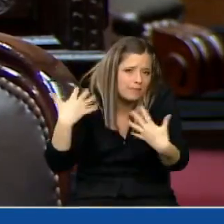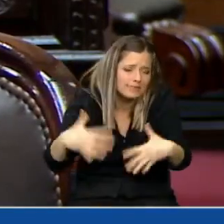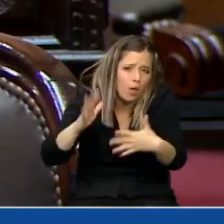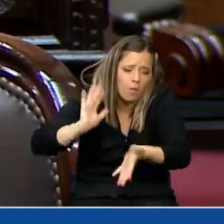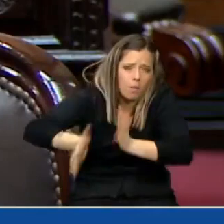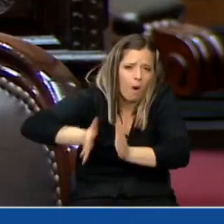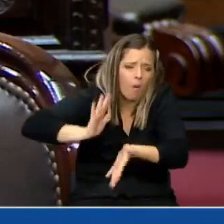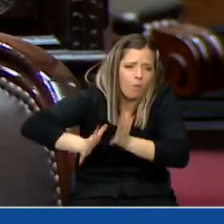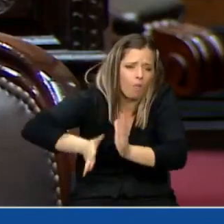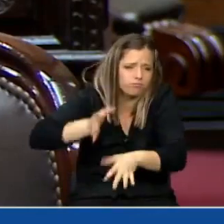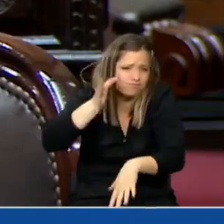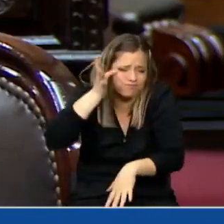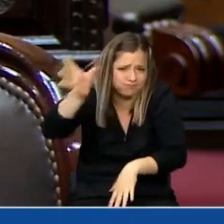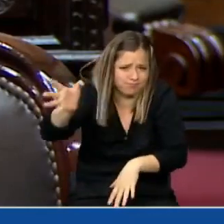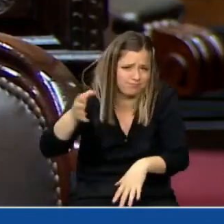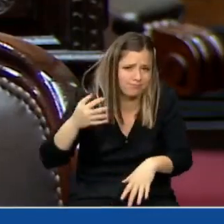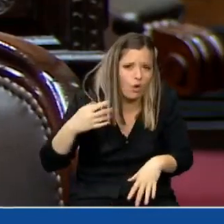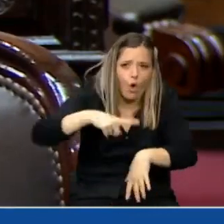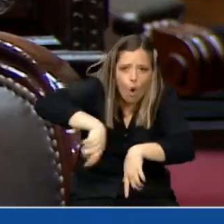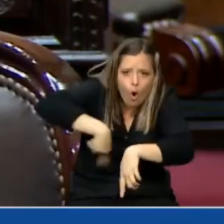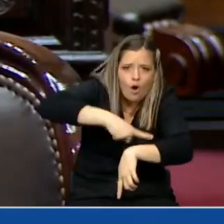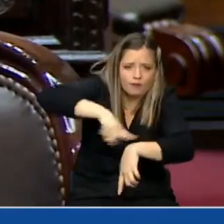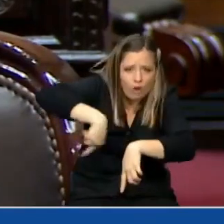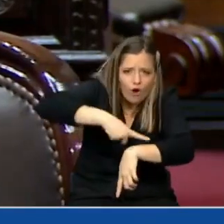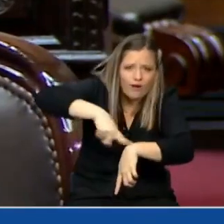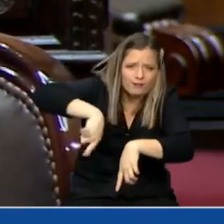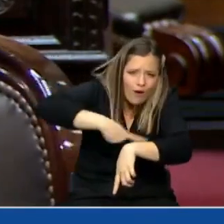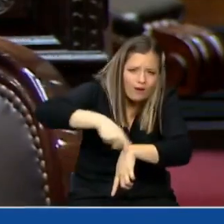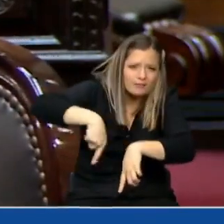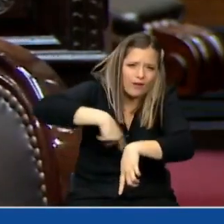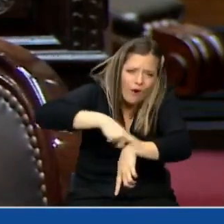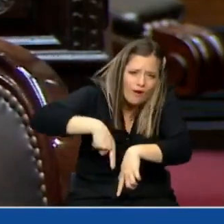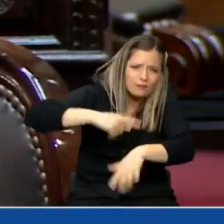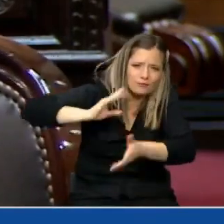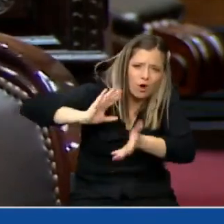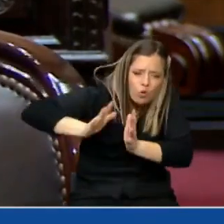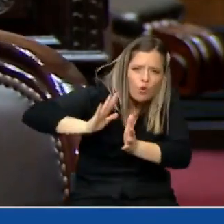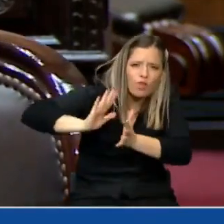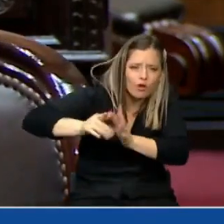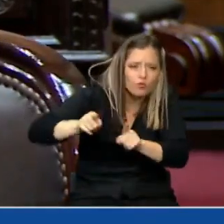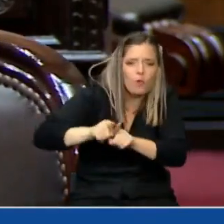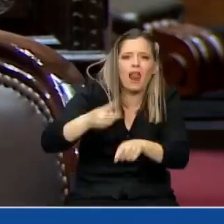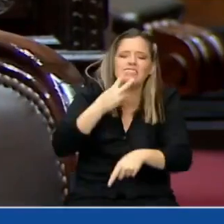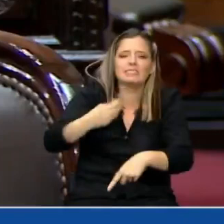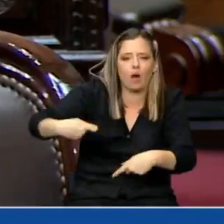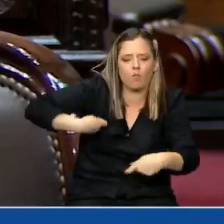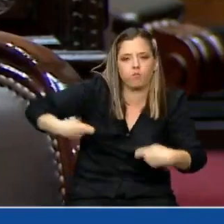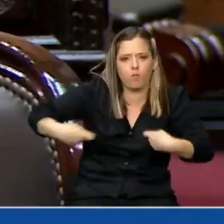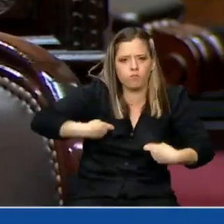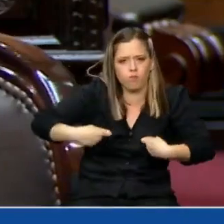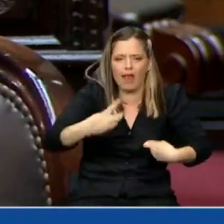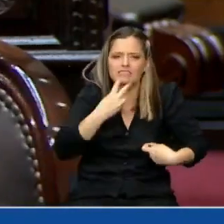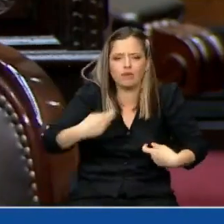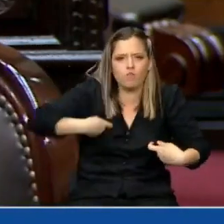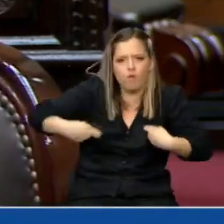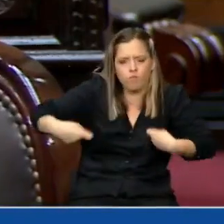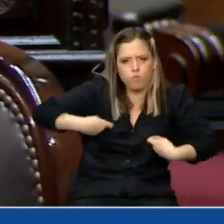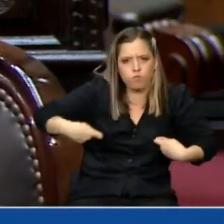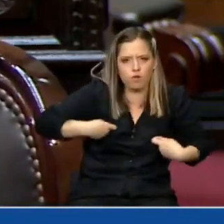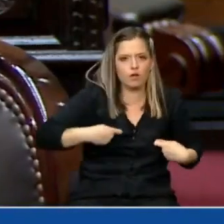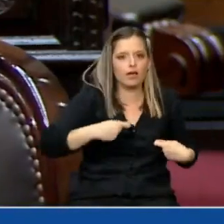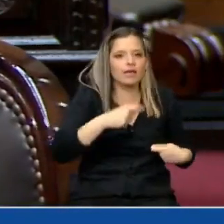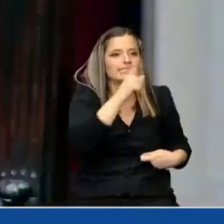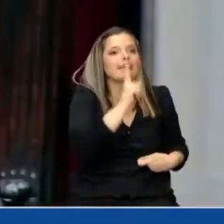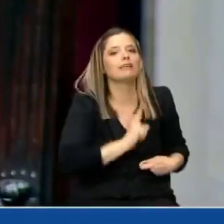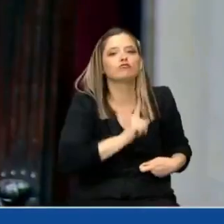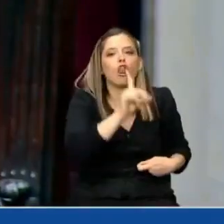imaginar. Horas y horas de picanas eléctricas por todo el cuerpo. Silencio,